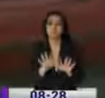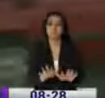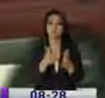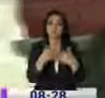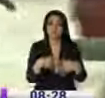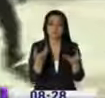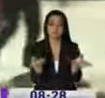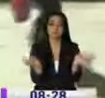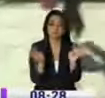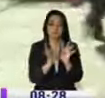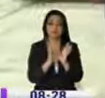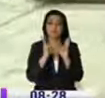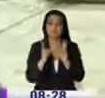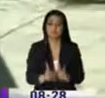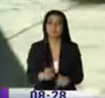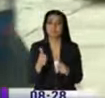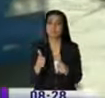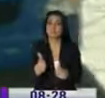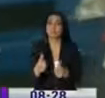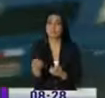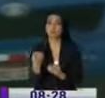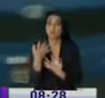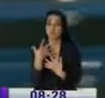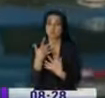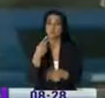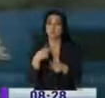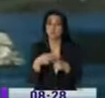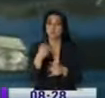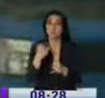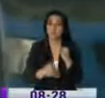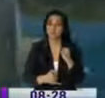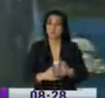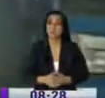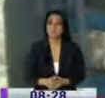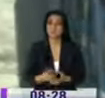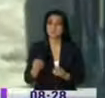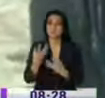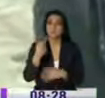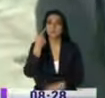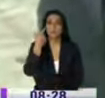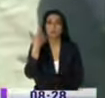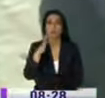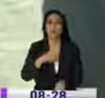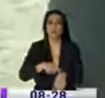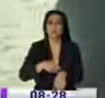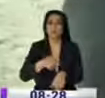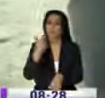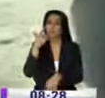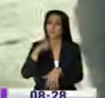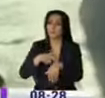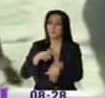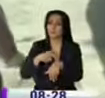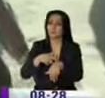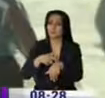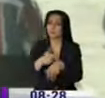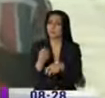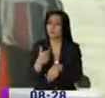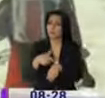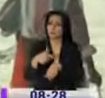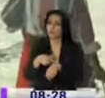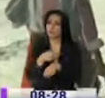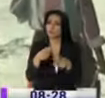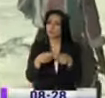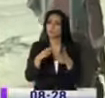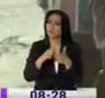los vecinos para que nos cuenten. Vecino, ayúdeme con su nombre y apellido. Cuénteme, ¿hace cuánto tiempo ustedes están teniendo este problema con las